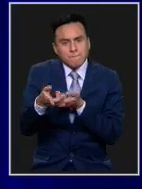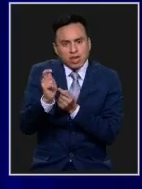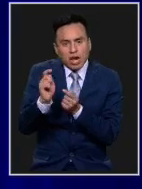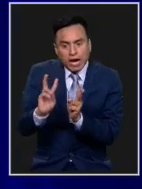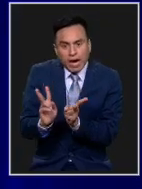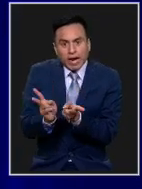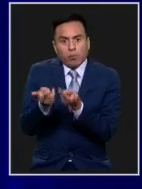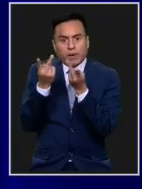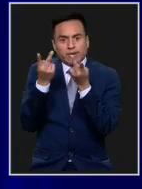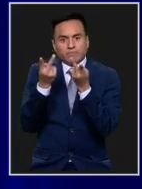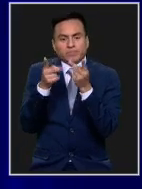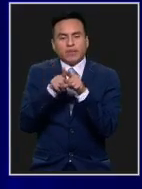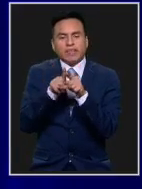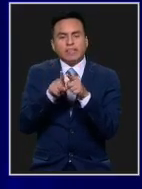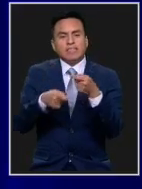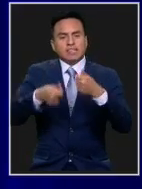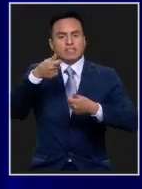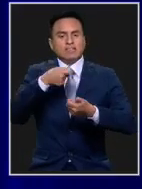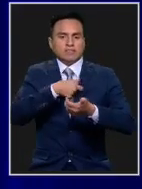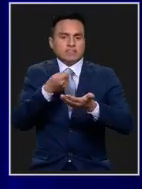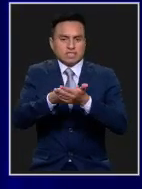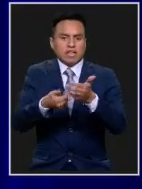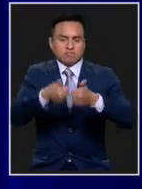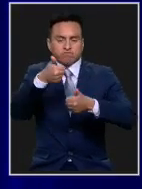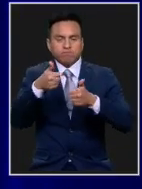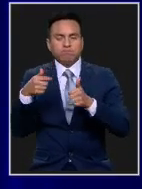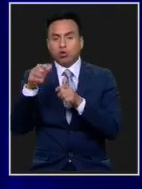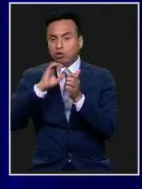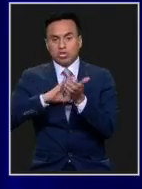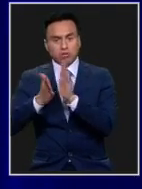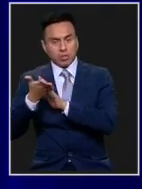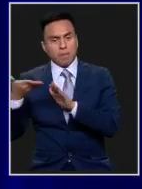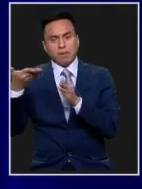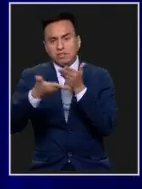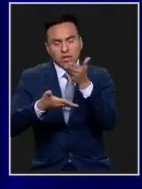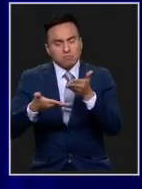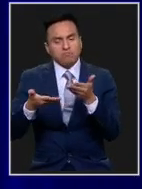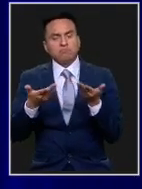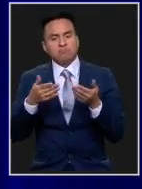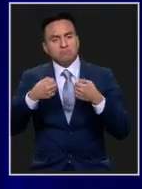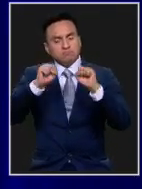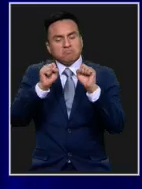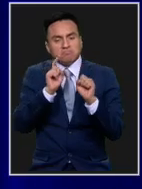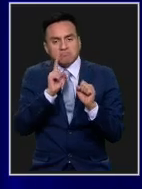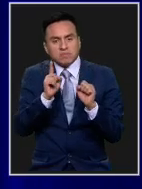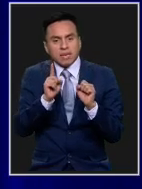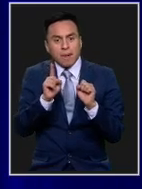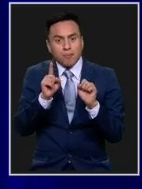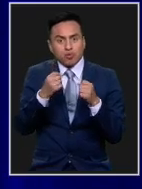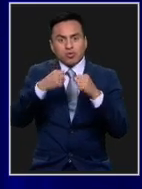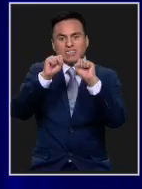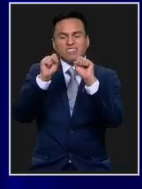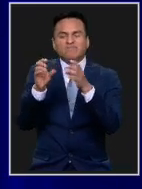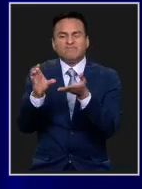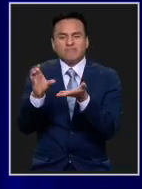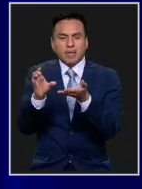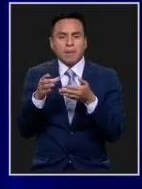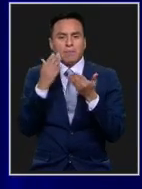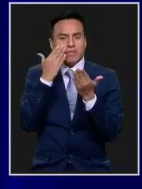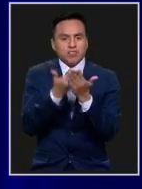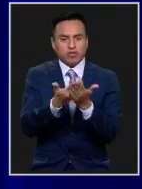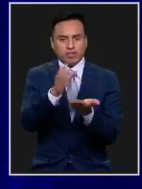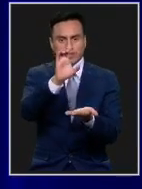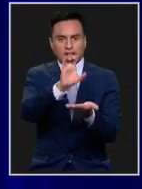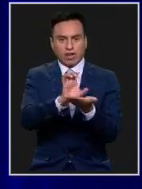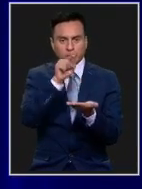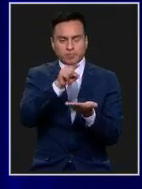recuperen van a ser licitadas y todos los chilenos van a poder participar de esa licitación y el producto de esa licitación va a ir En beneficio del estado